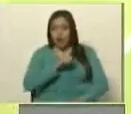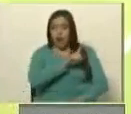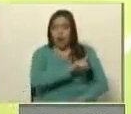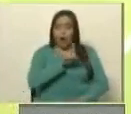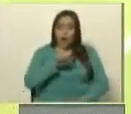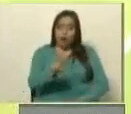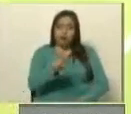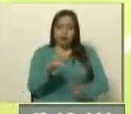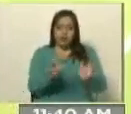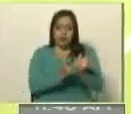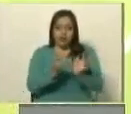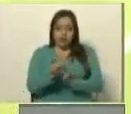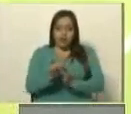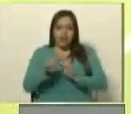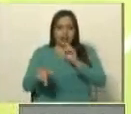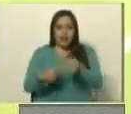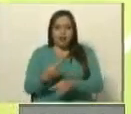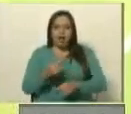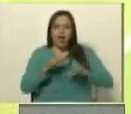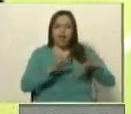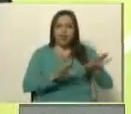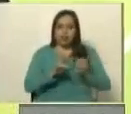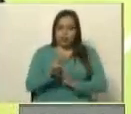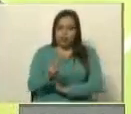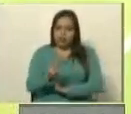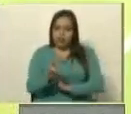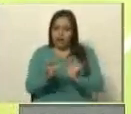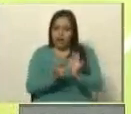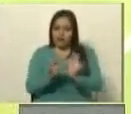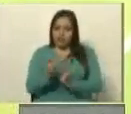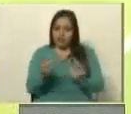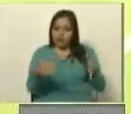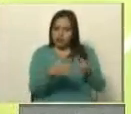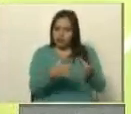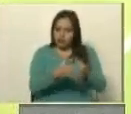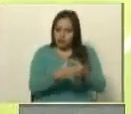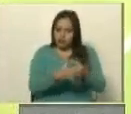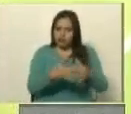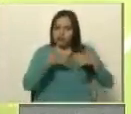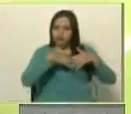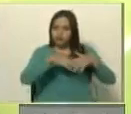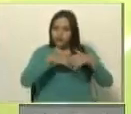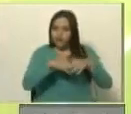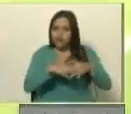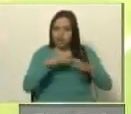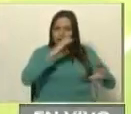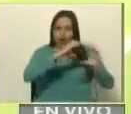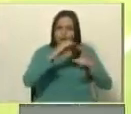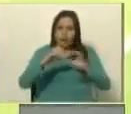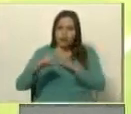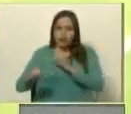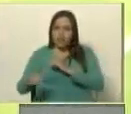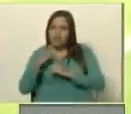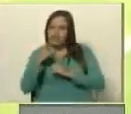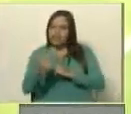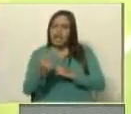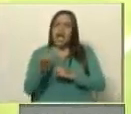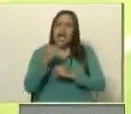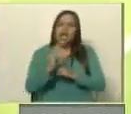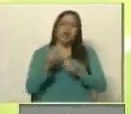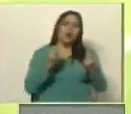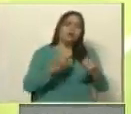abril, el 12 de abril, estos grandes medios, estas corporaciones mediáticas imponían